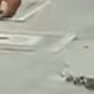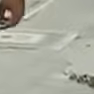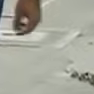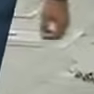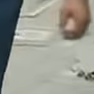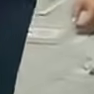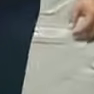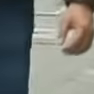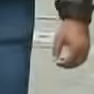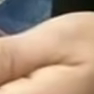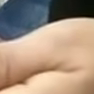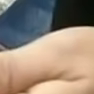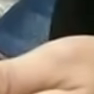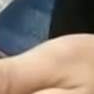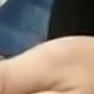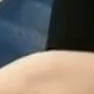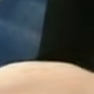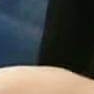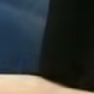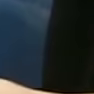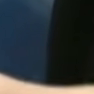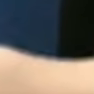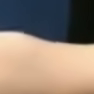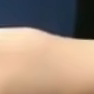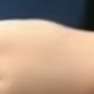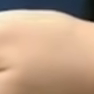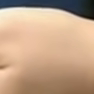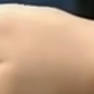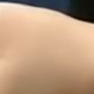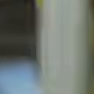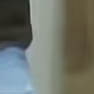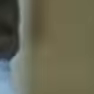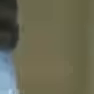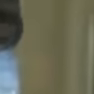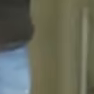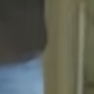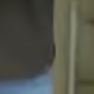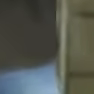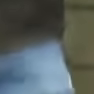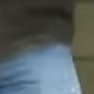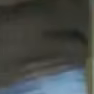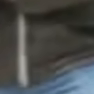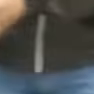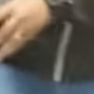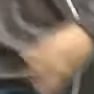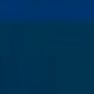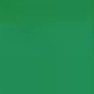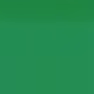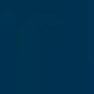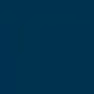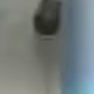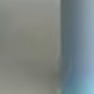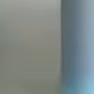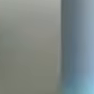Detienen a mujer acusada de grabar cuando su hija de 11 años era violada por su padrastro y de también abusar de la menor.